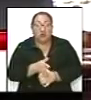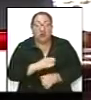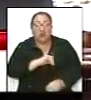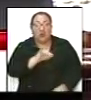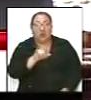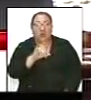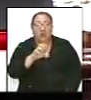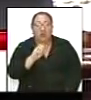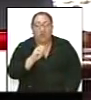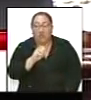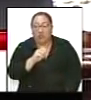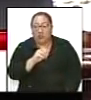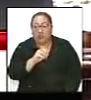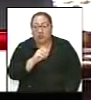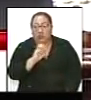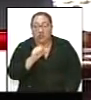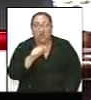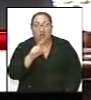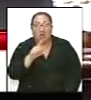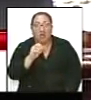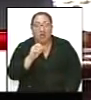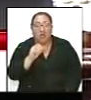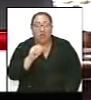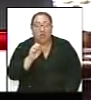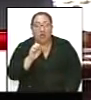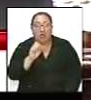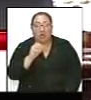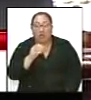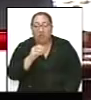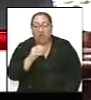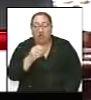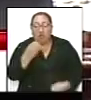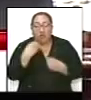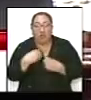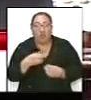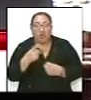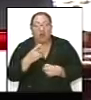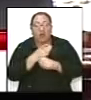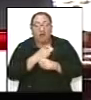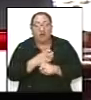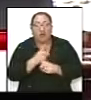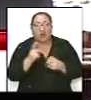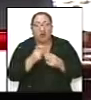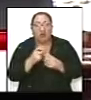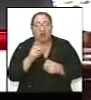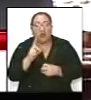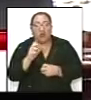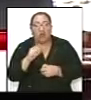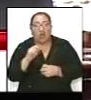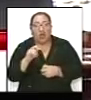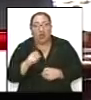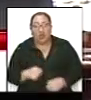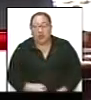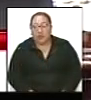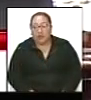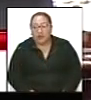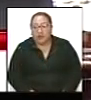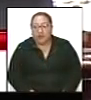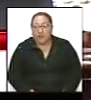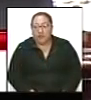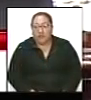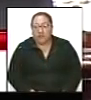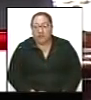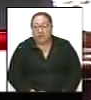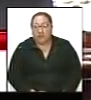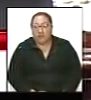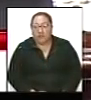Julio Salomé Castro en su calidad de abogado defensor del congresista Donaire Ghosh, quien